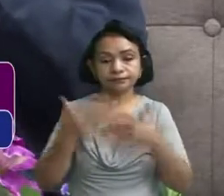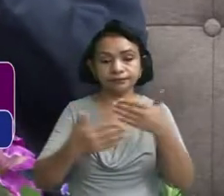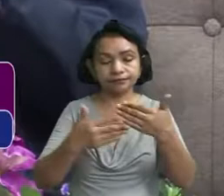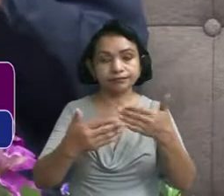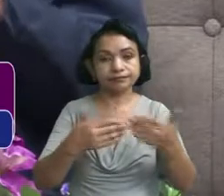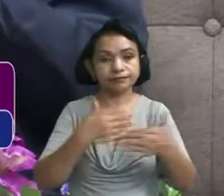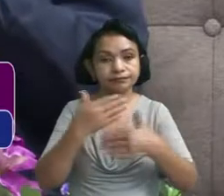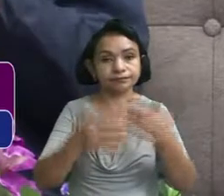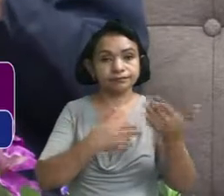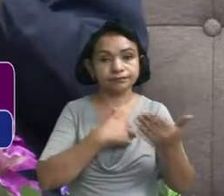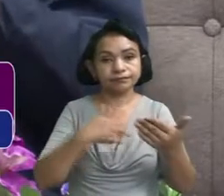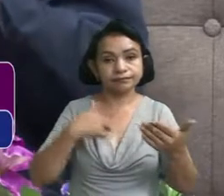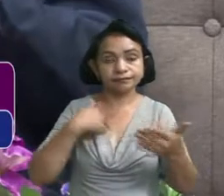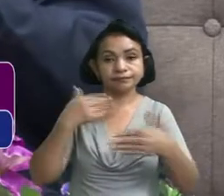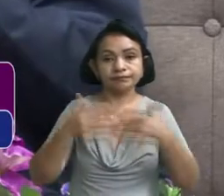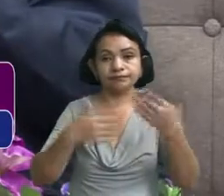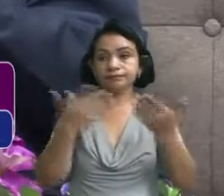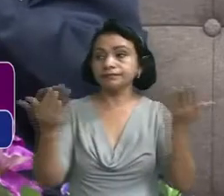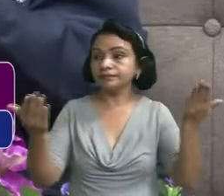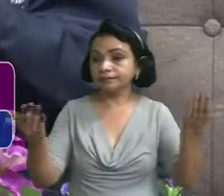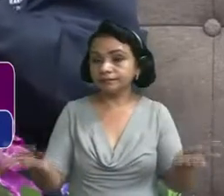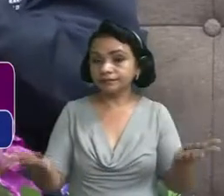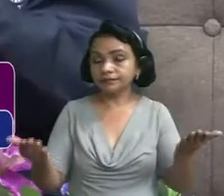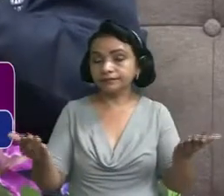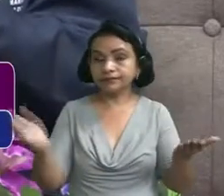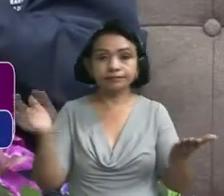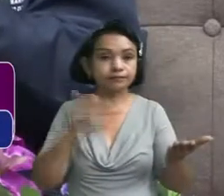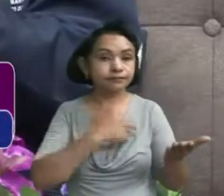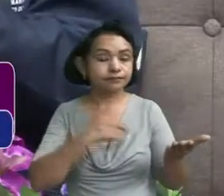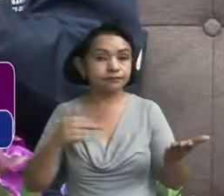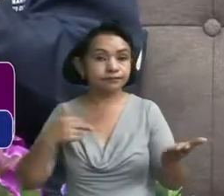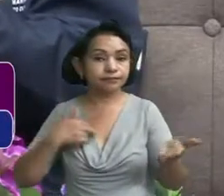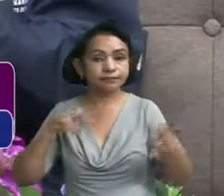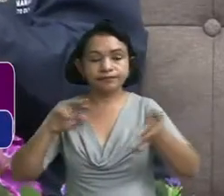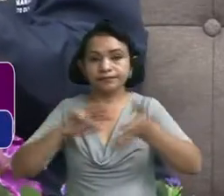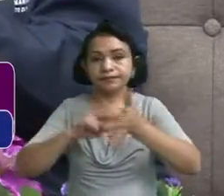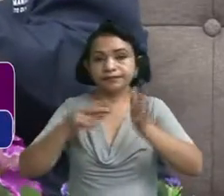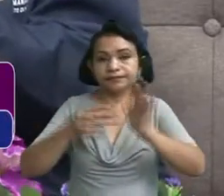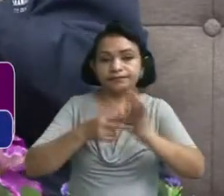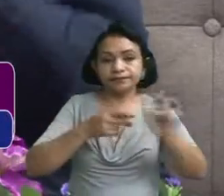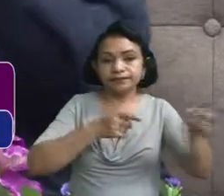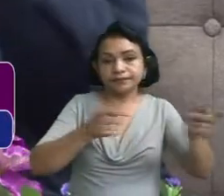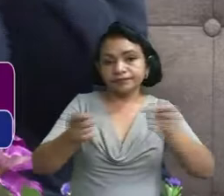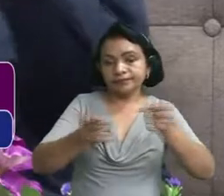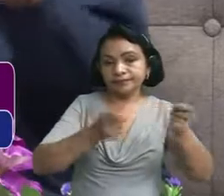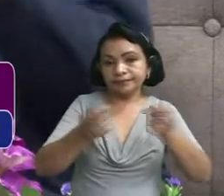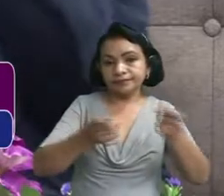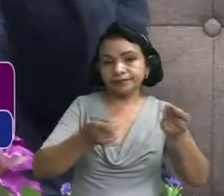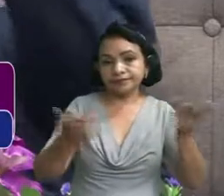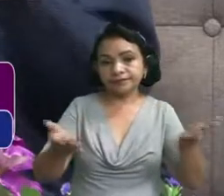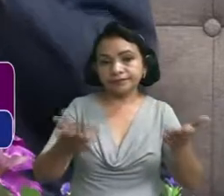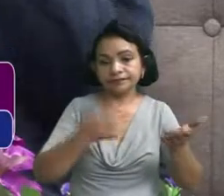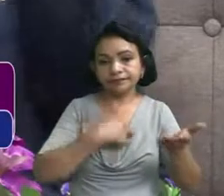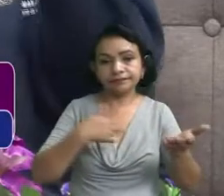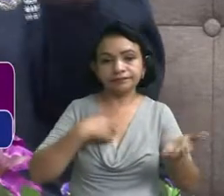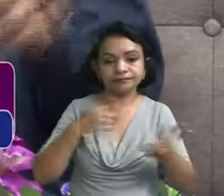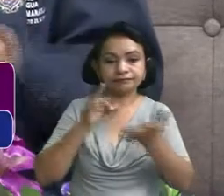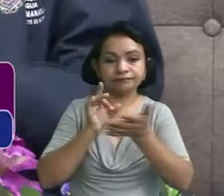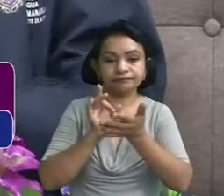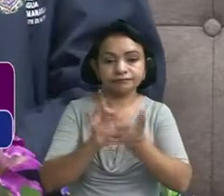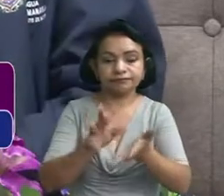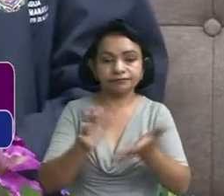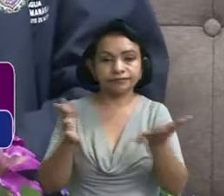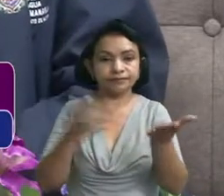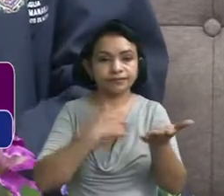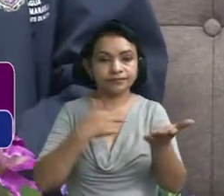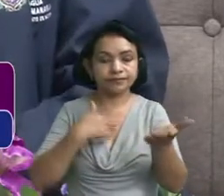construido, ¿verdad? Construido, y ese formato construido implica la manipulación, la inducción para generar odio, para